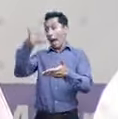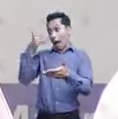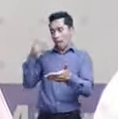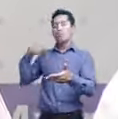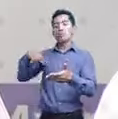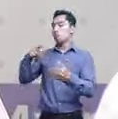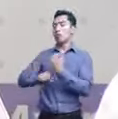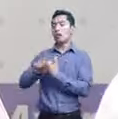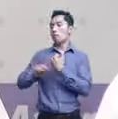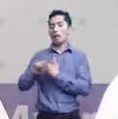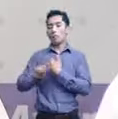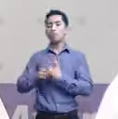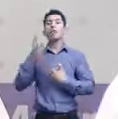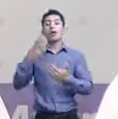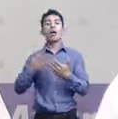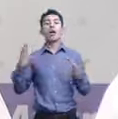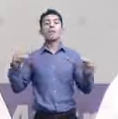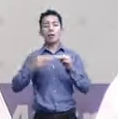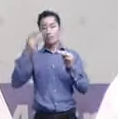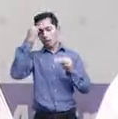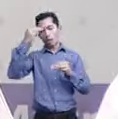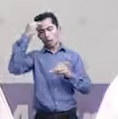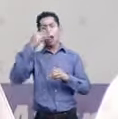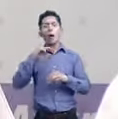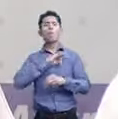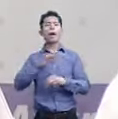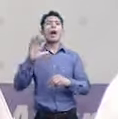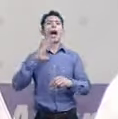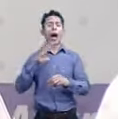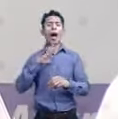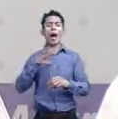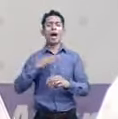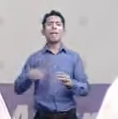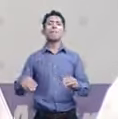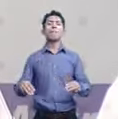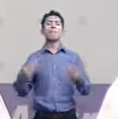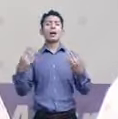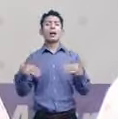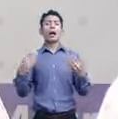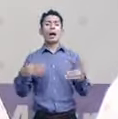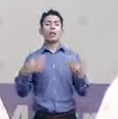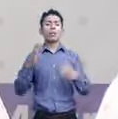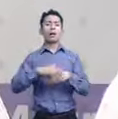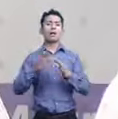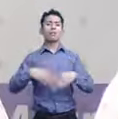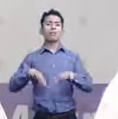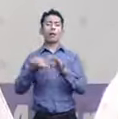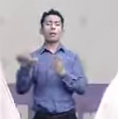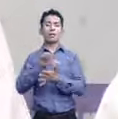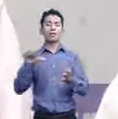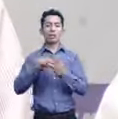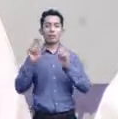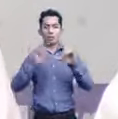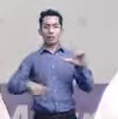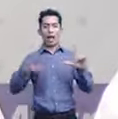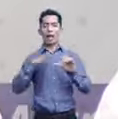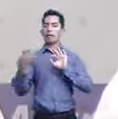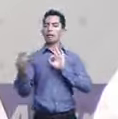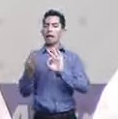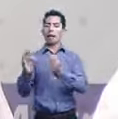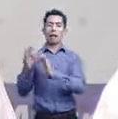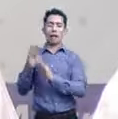Por eso hoy Mixquiahuala se permite tener mucha conexión con los mercados más importantes del centro del país al estar muy